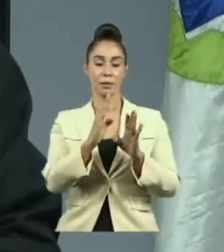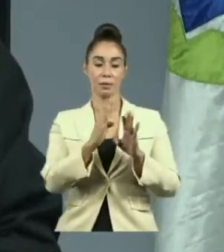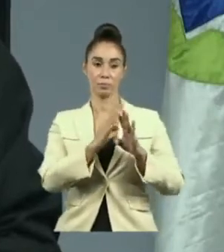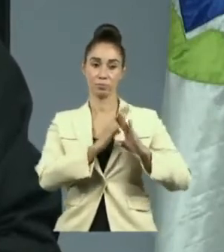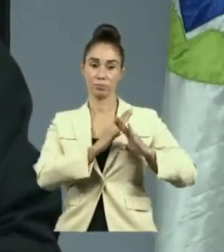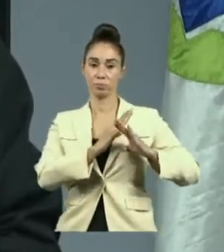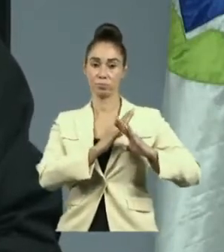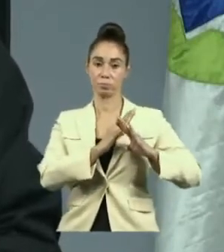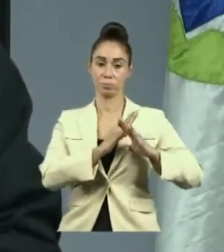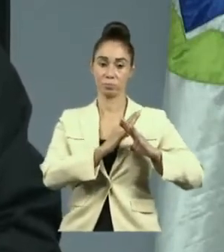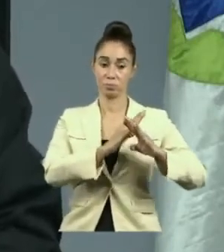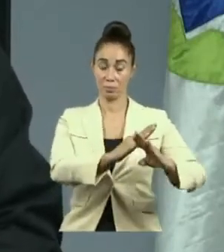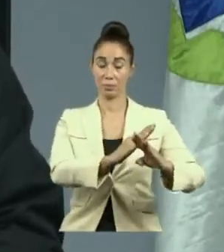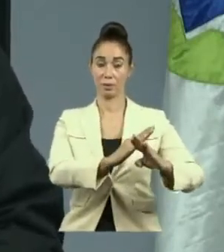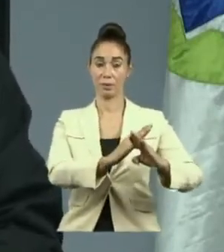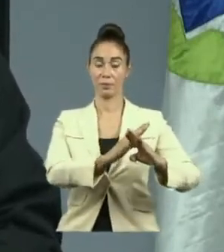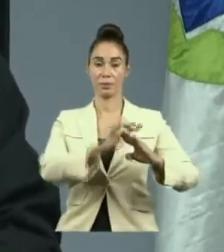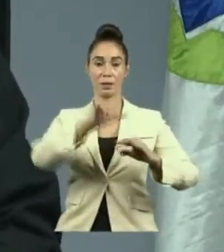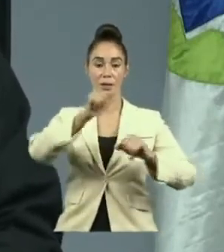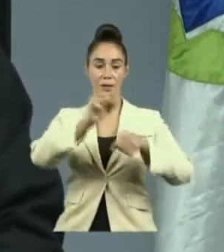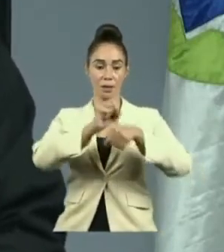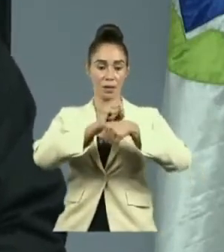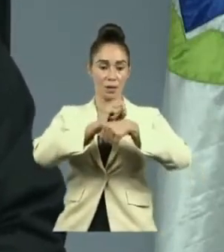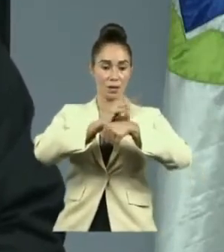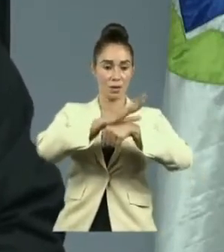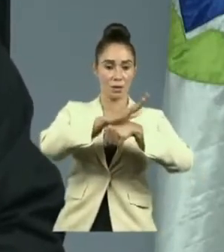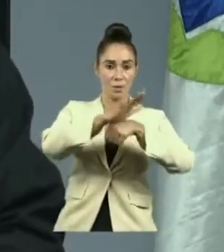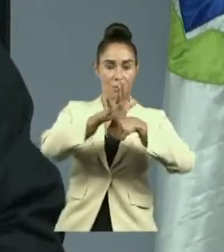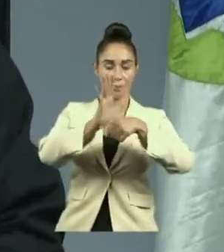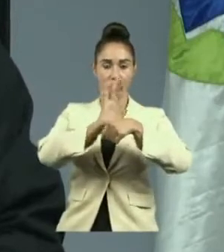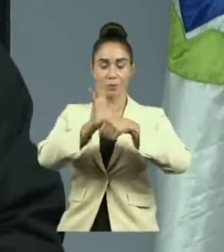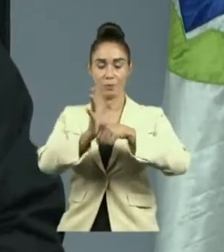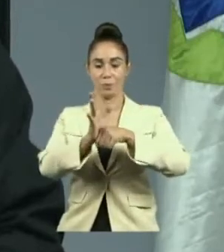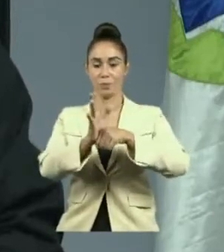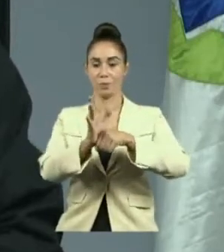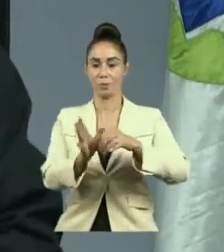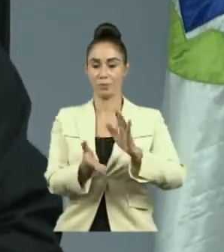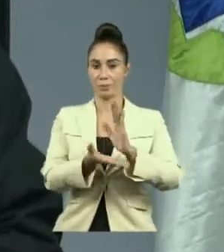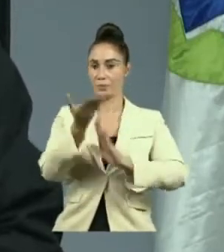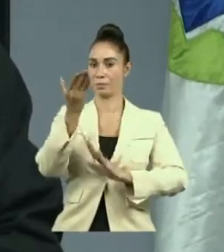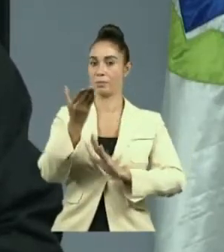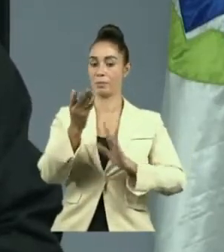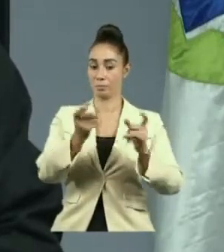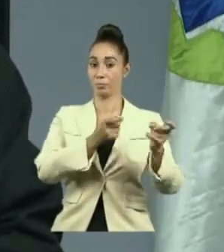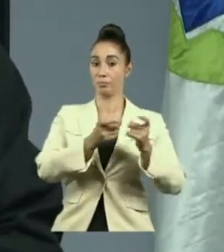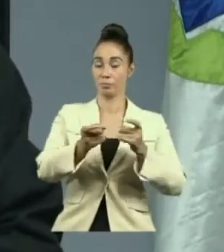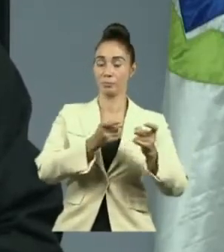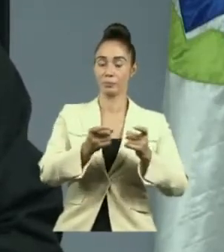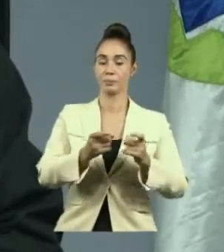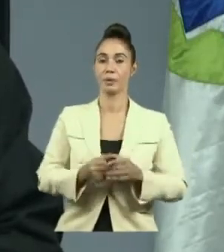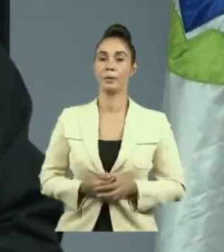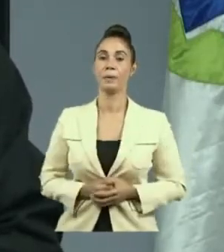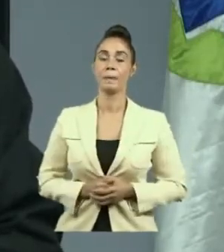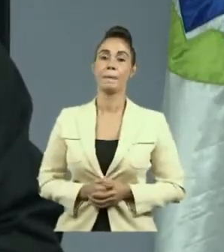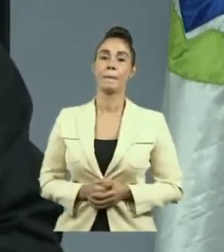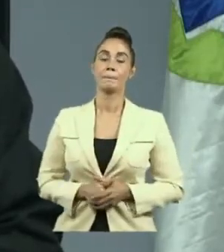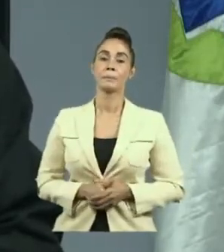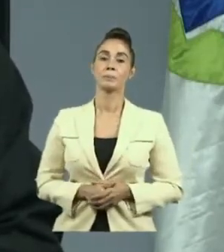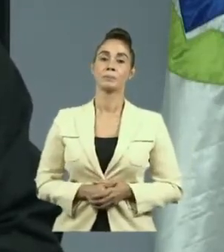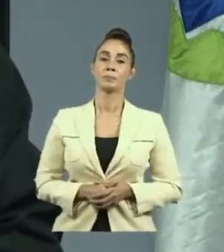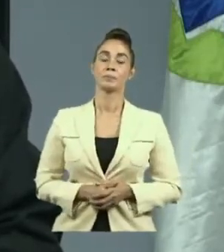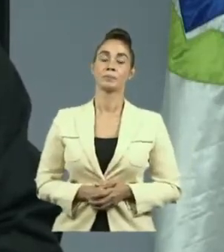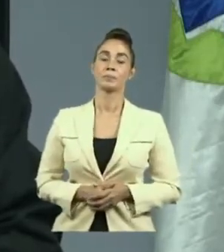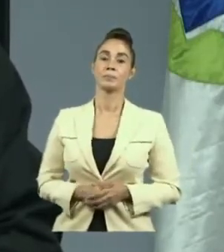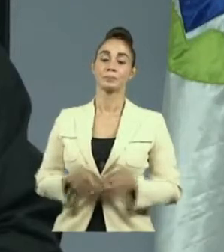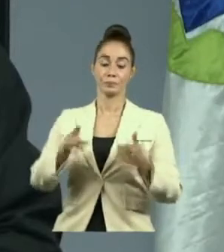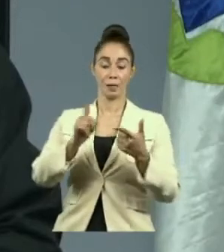impactos peores y provincias especiales de manera que estamos de acuerdo con ellos con